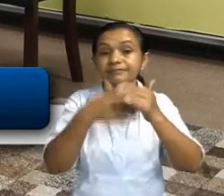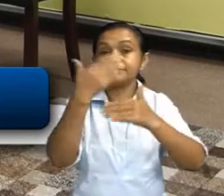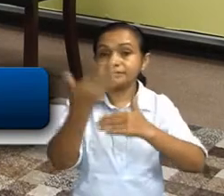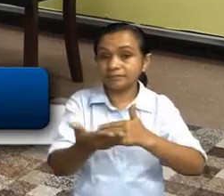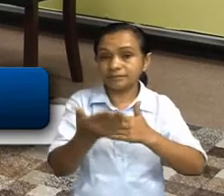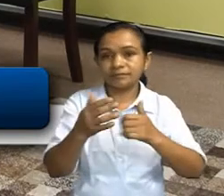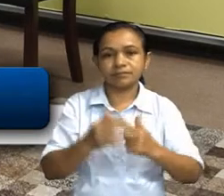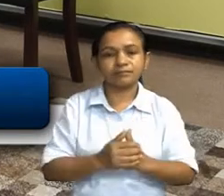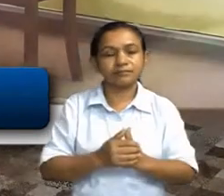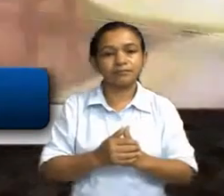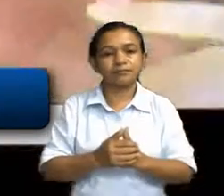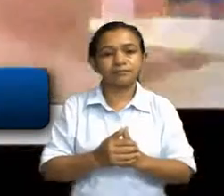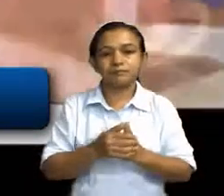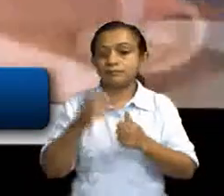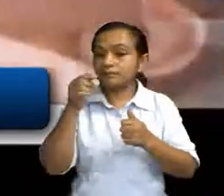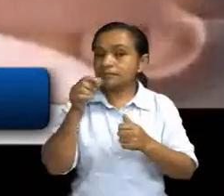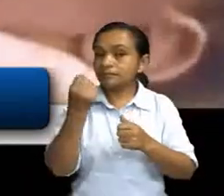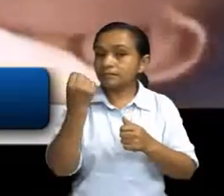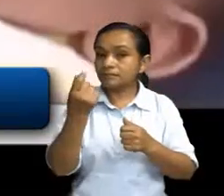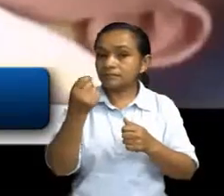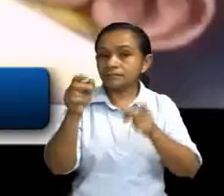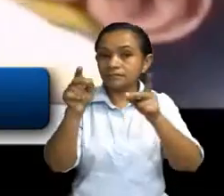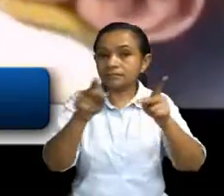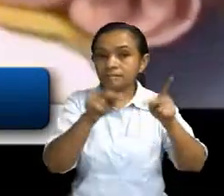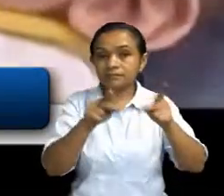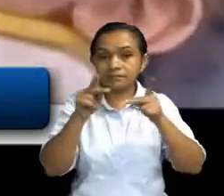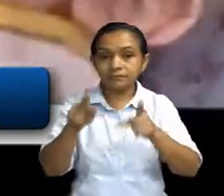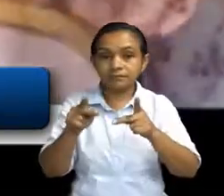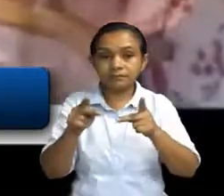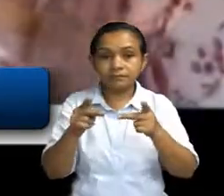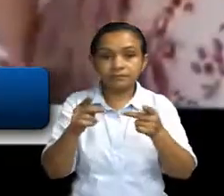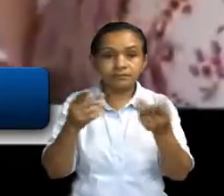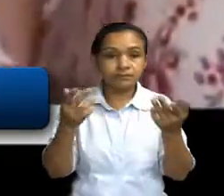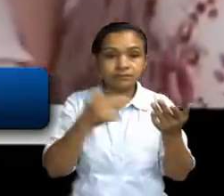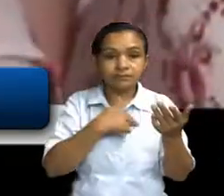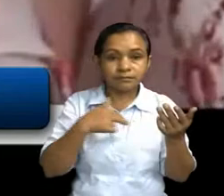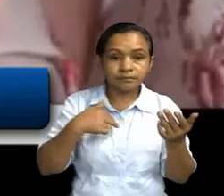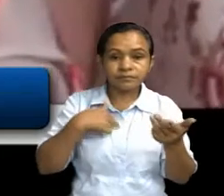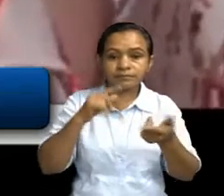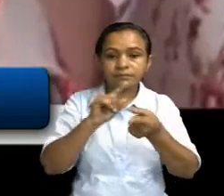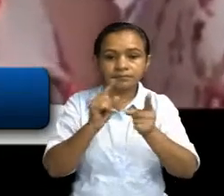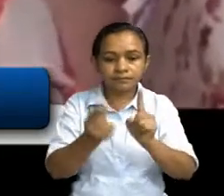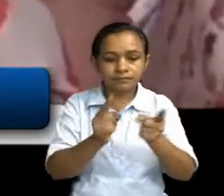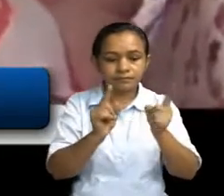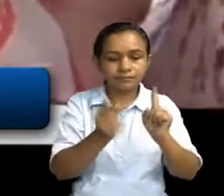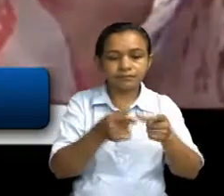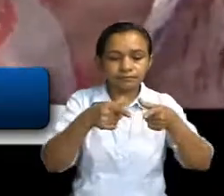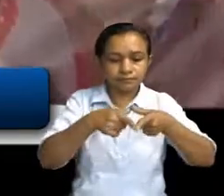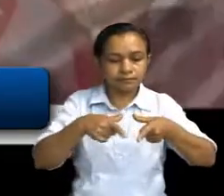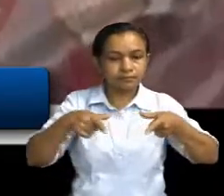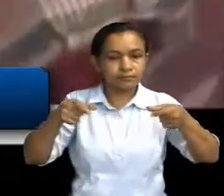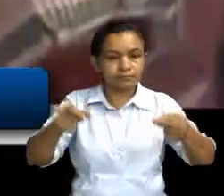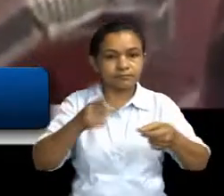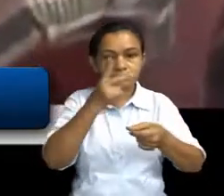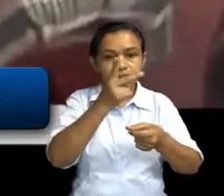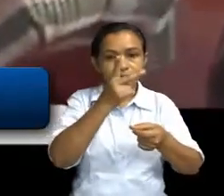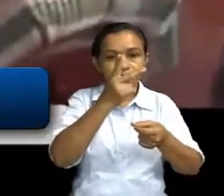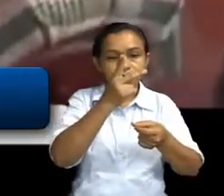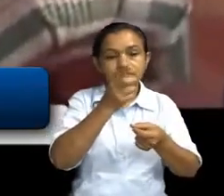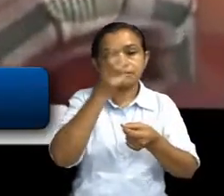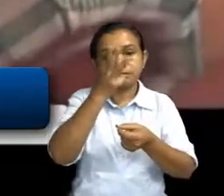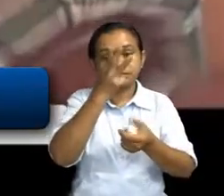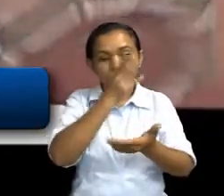no tienen la mayoría de las personas la frecuencia de cambio de ropa interior al menos de 2 a 3 veces al